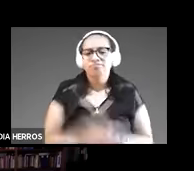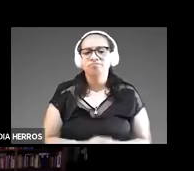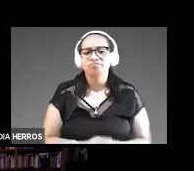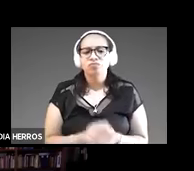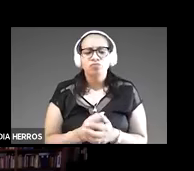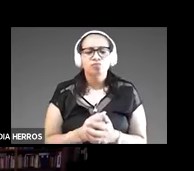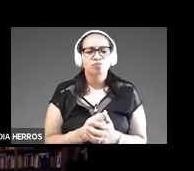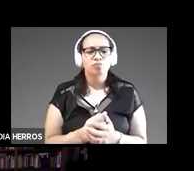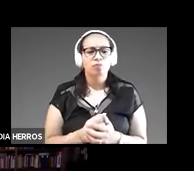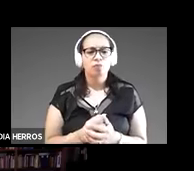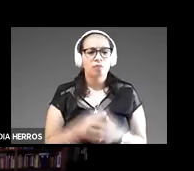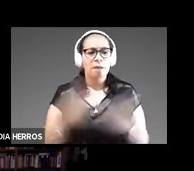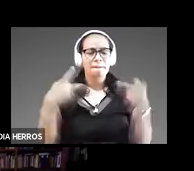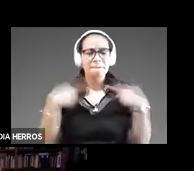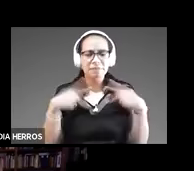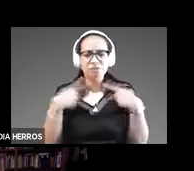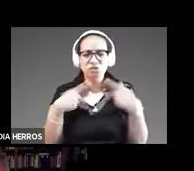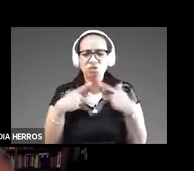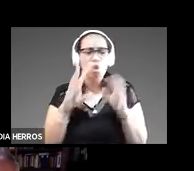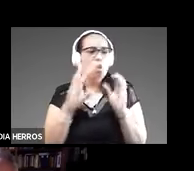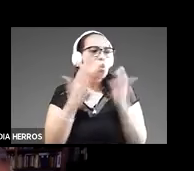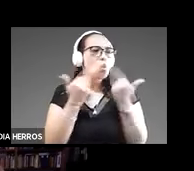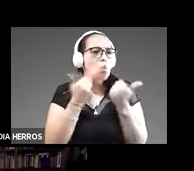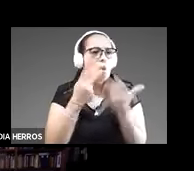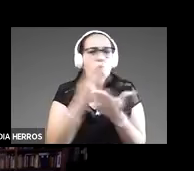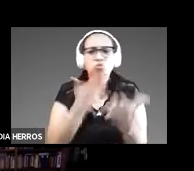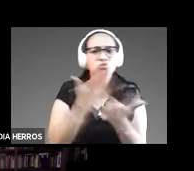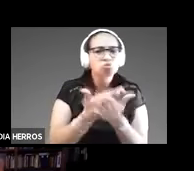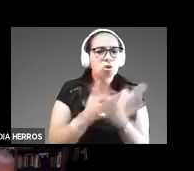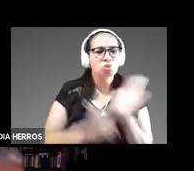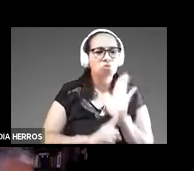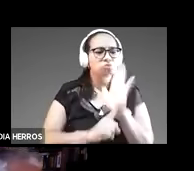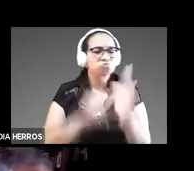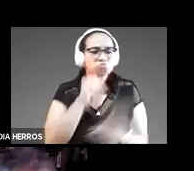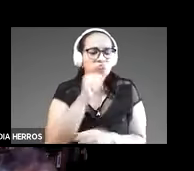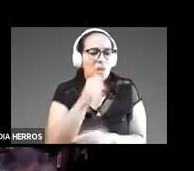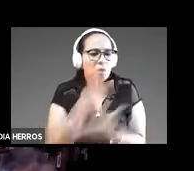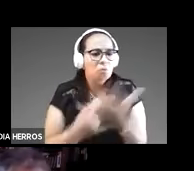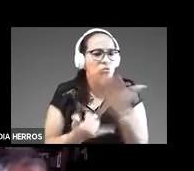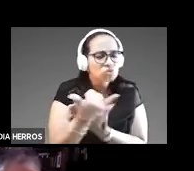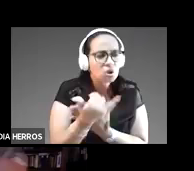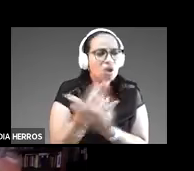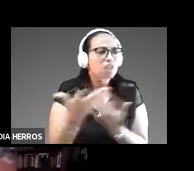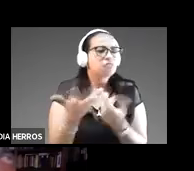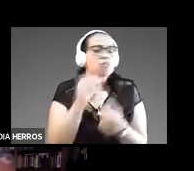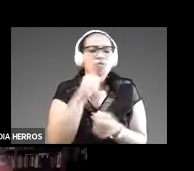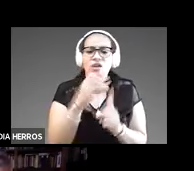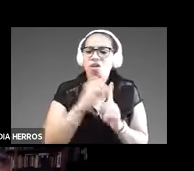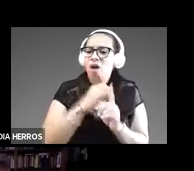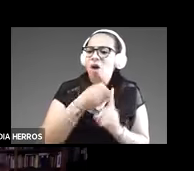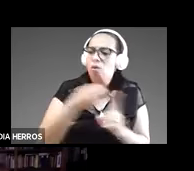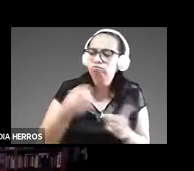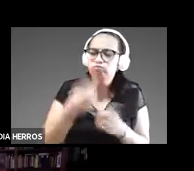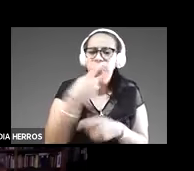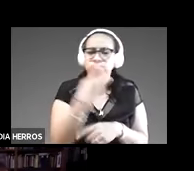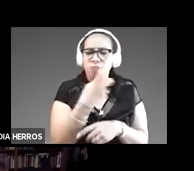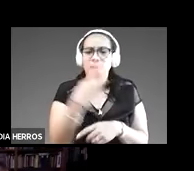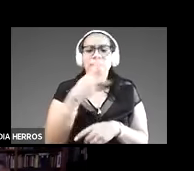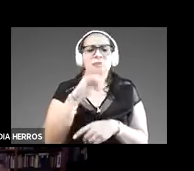la gente no presenta proyectos, no se organiza para eso, pero sí se organiza para un tequio,